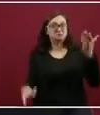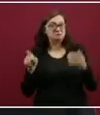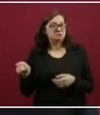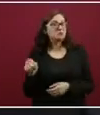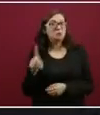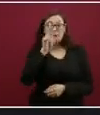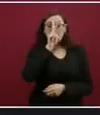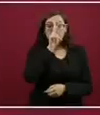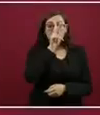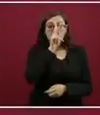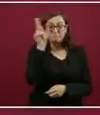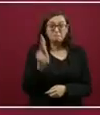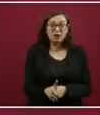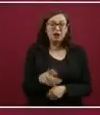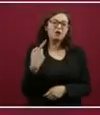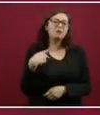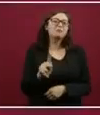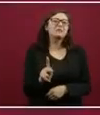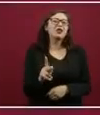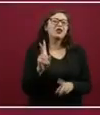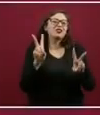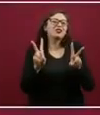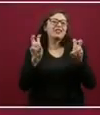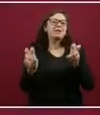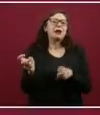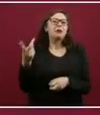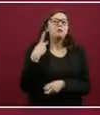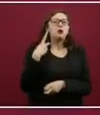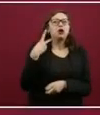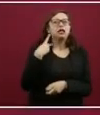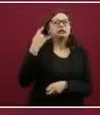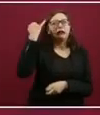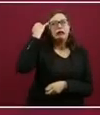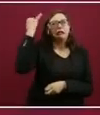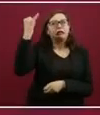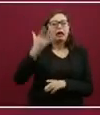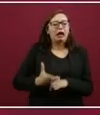Nada más que por cuestiones políticas, ideológicas, todo se cargó